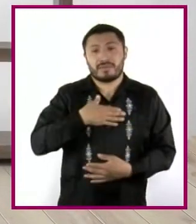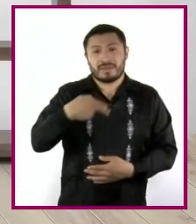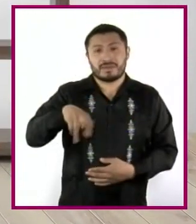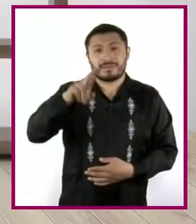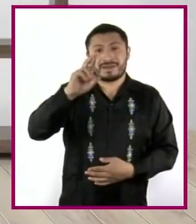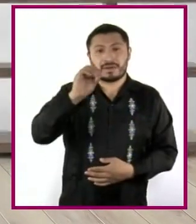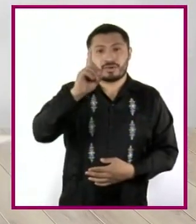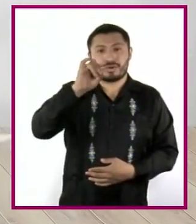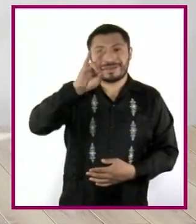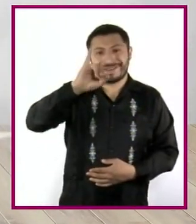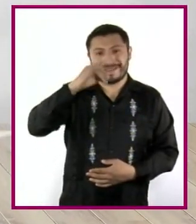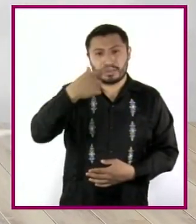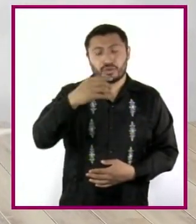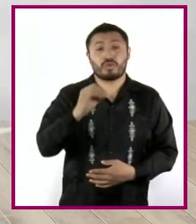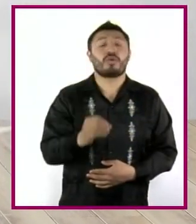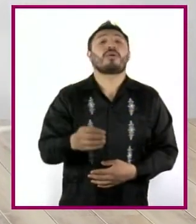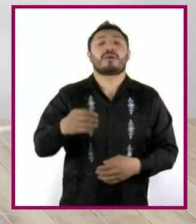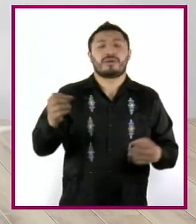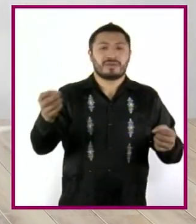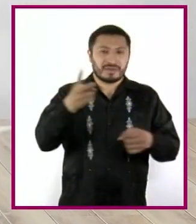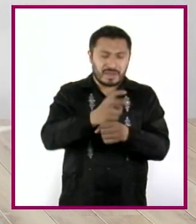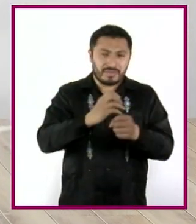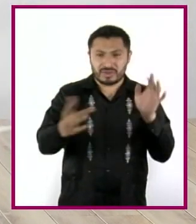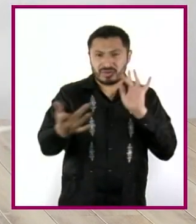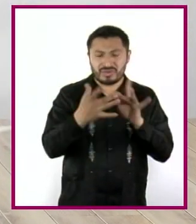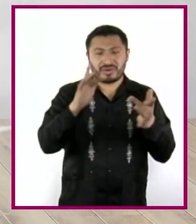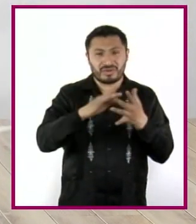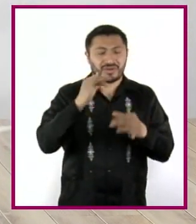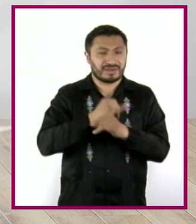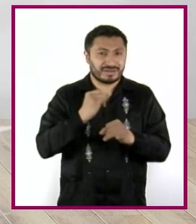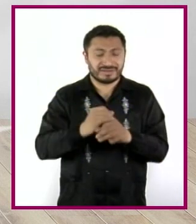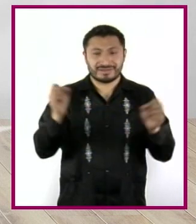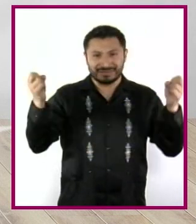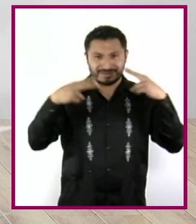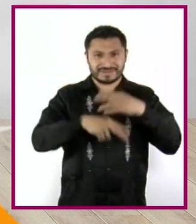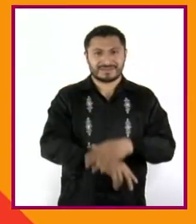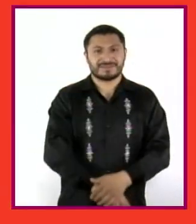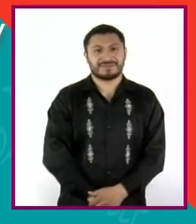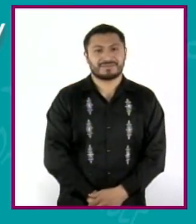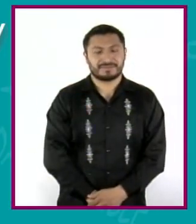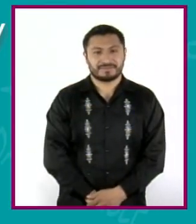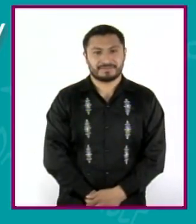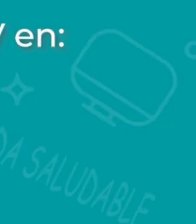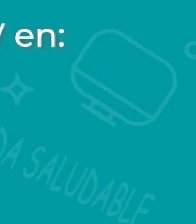soy Rodrigo Hidalgo y te invito a que estemos en contacto a través de nuestras redes sociales. ¡Hasta la próxima!